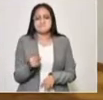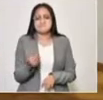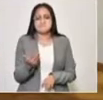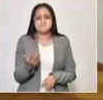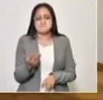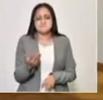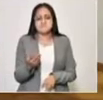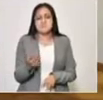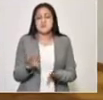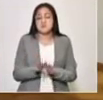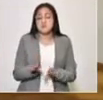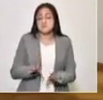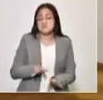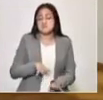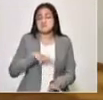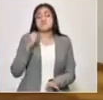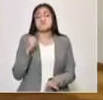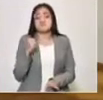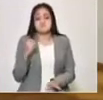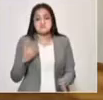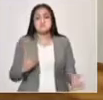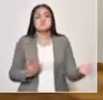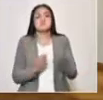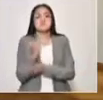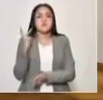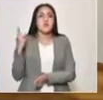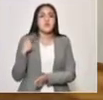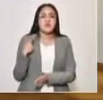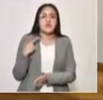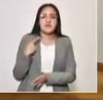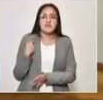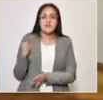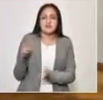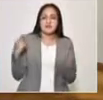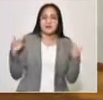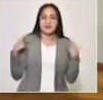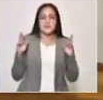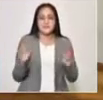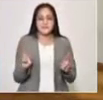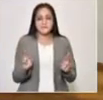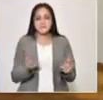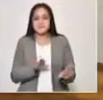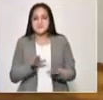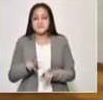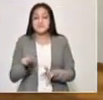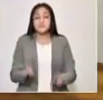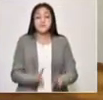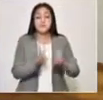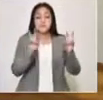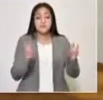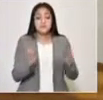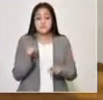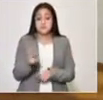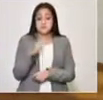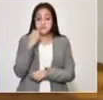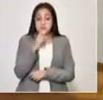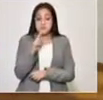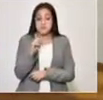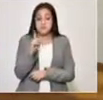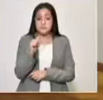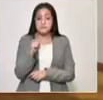al oportunismo político. ¿Sí? El tema de la UDLA no es